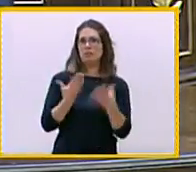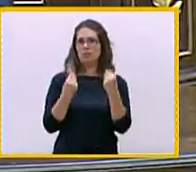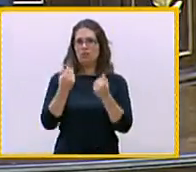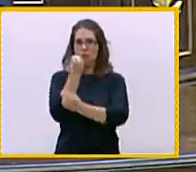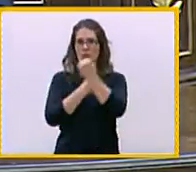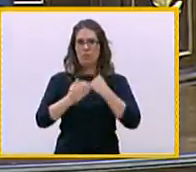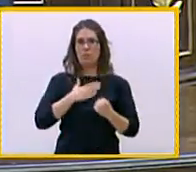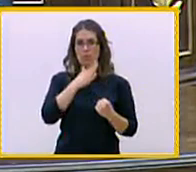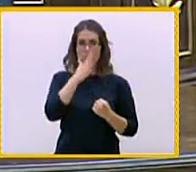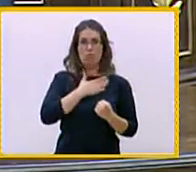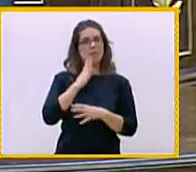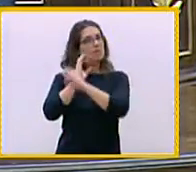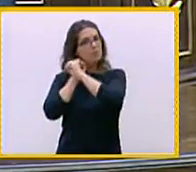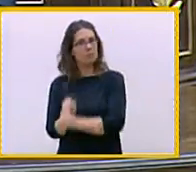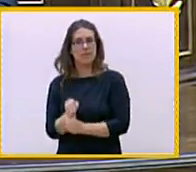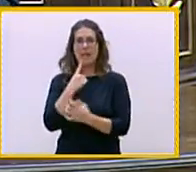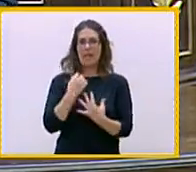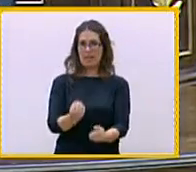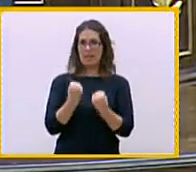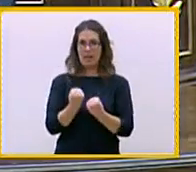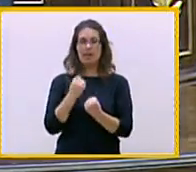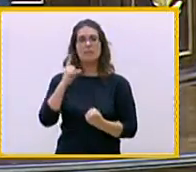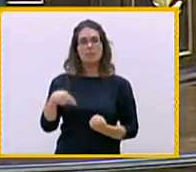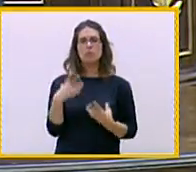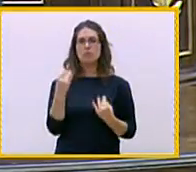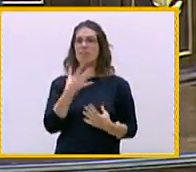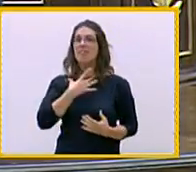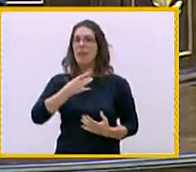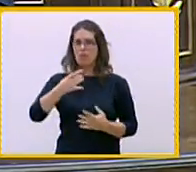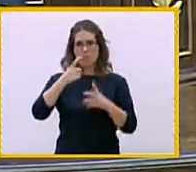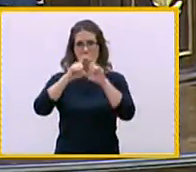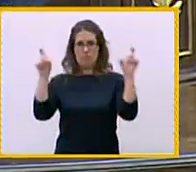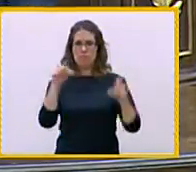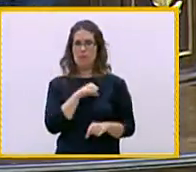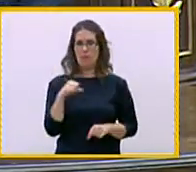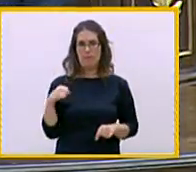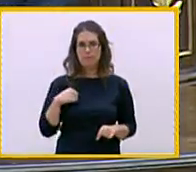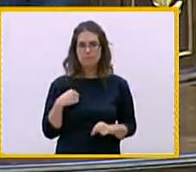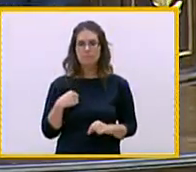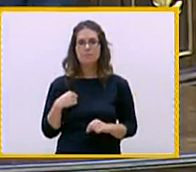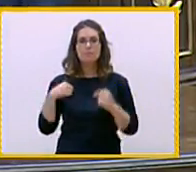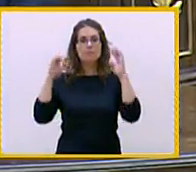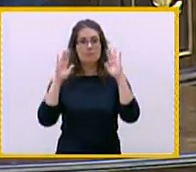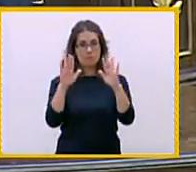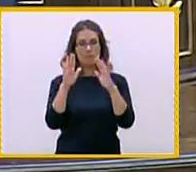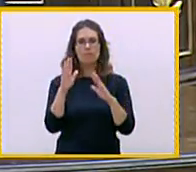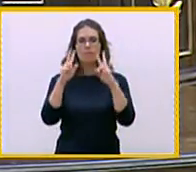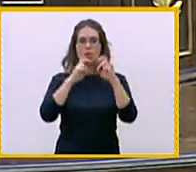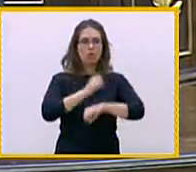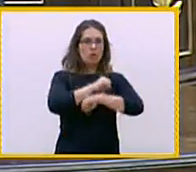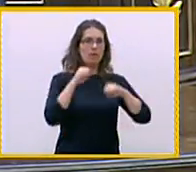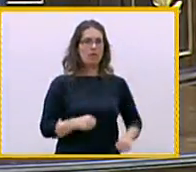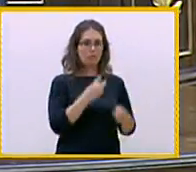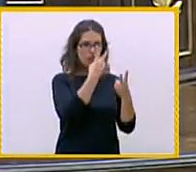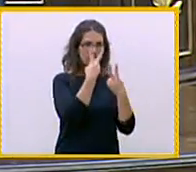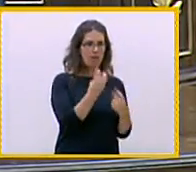dependencia energética y con elevados niveles de endeudamiento privado. Pero junto a la consolidación fiscal, los dos factores